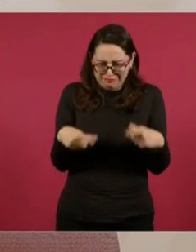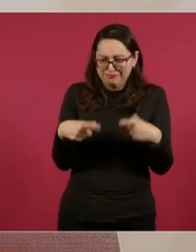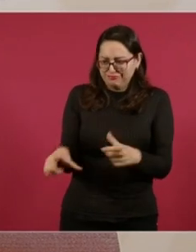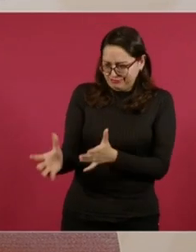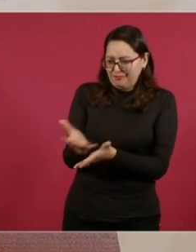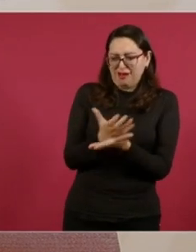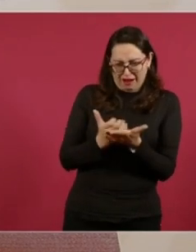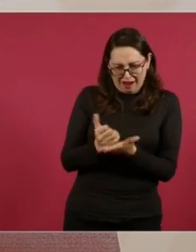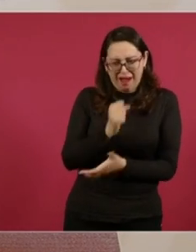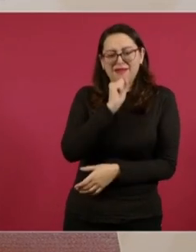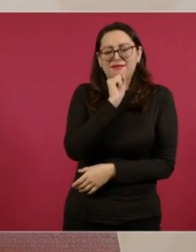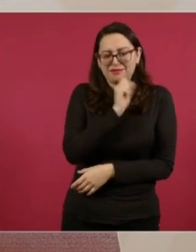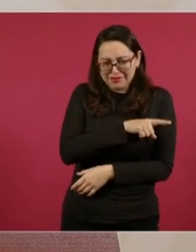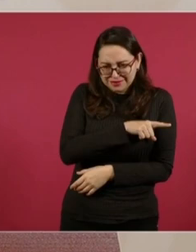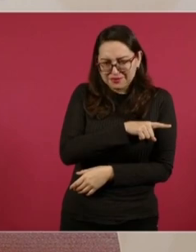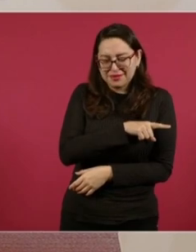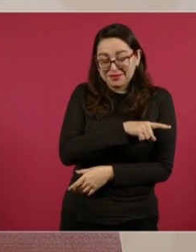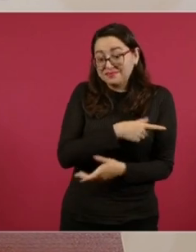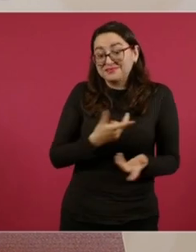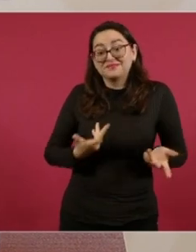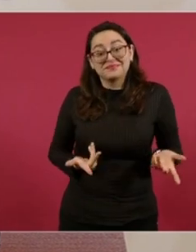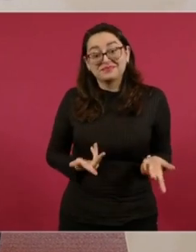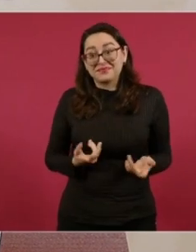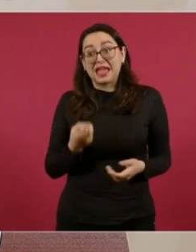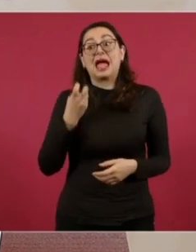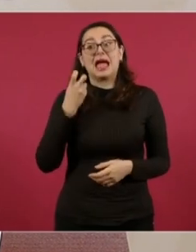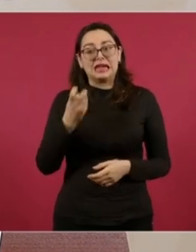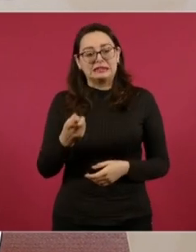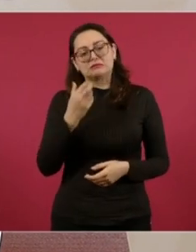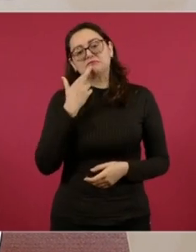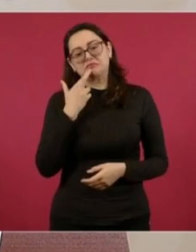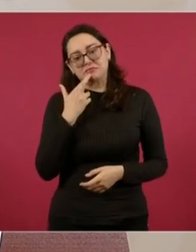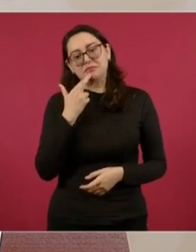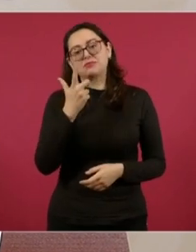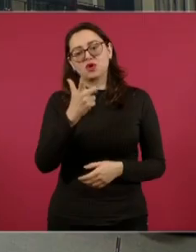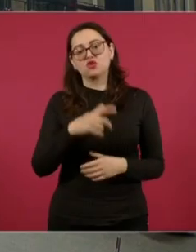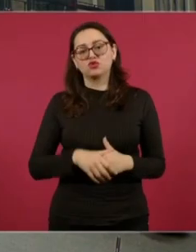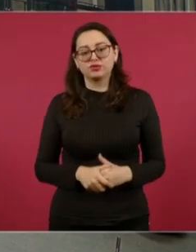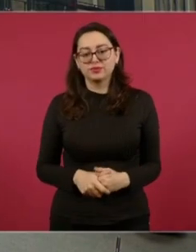productivas, y eso es lo que nos está funcionando.